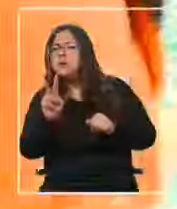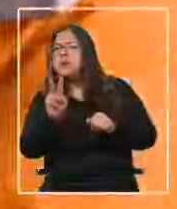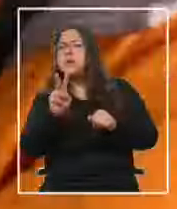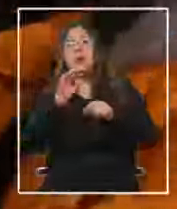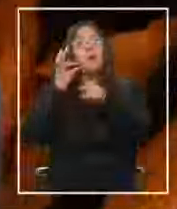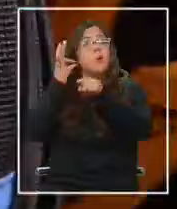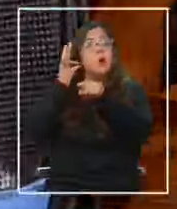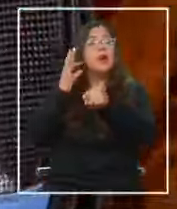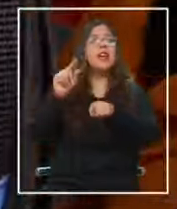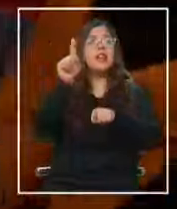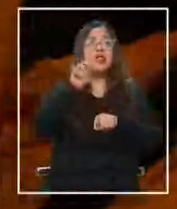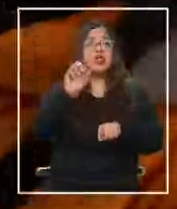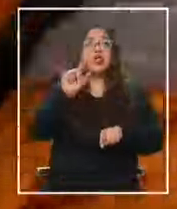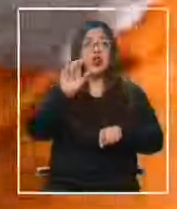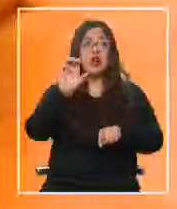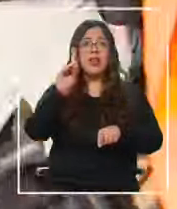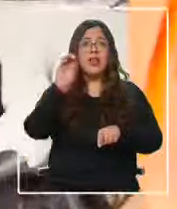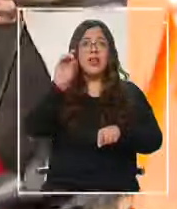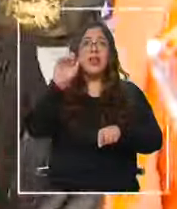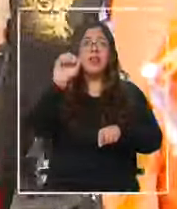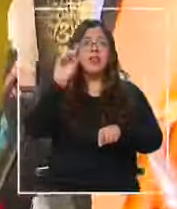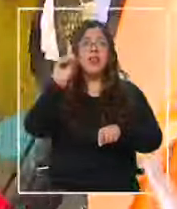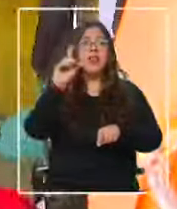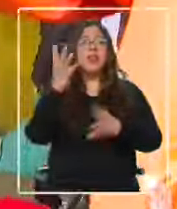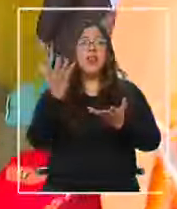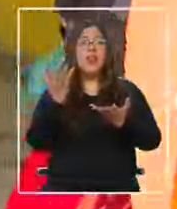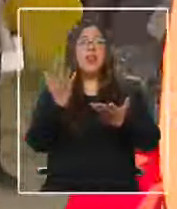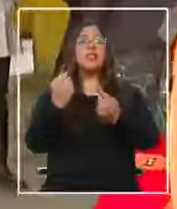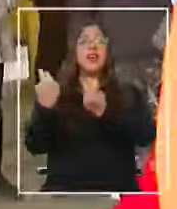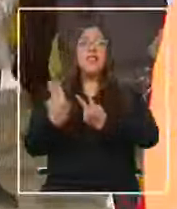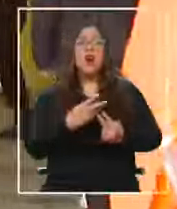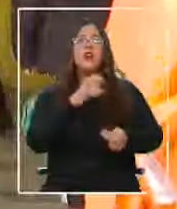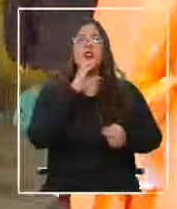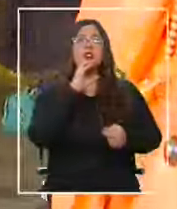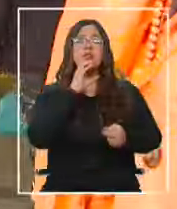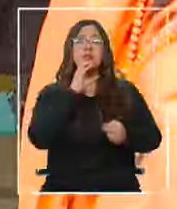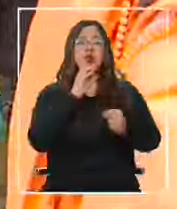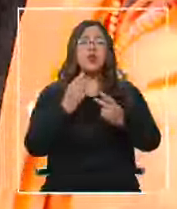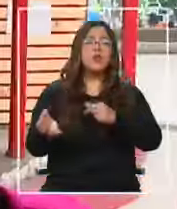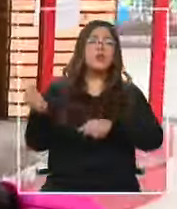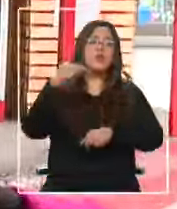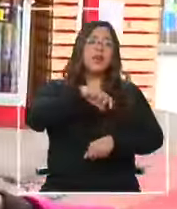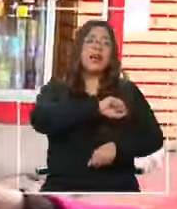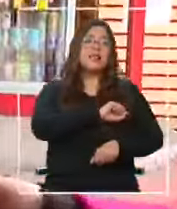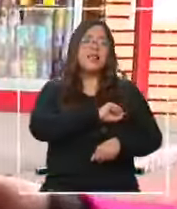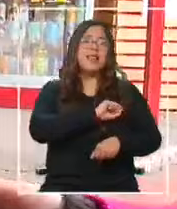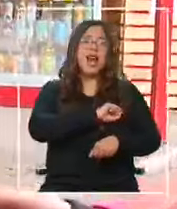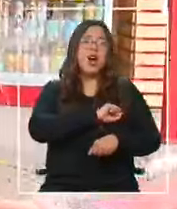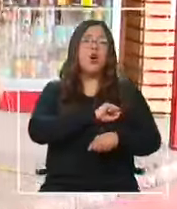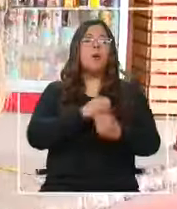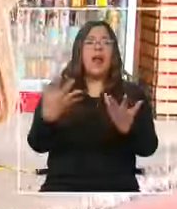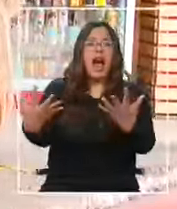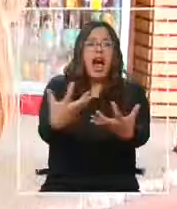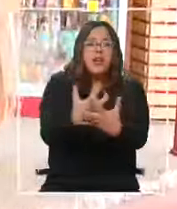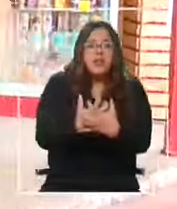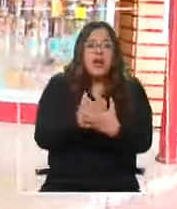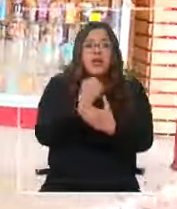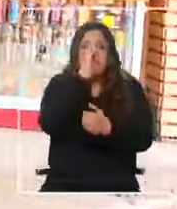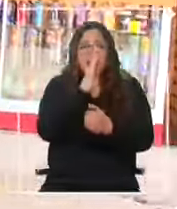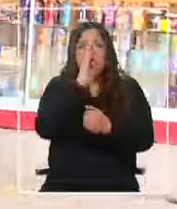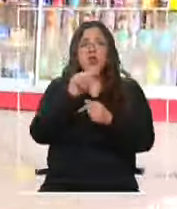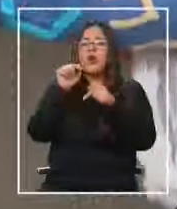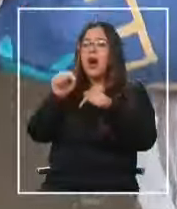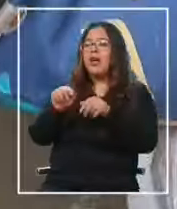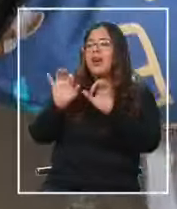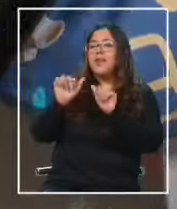que viajó desde Concepción a Santiago para adoptar a esta nueva integrante de la familia. Todavía no tiene nombre porque es de mi pequeña. Y los requisitos, más que